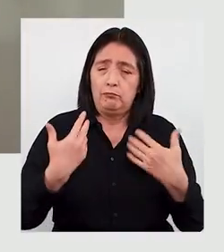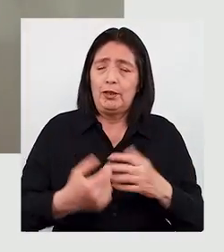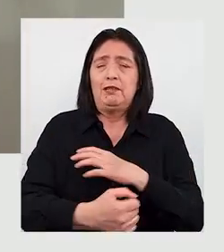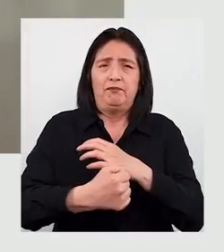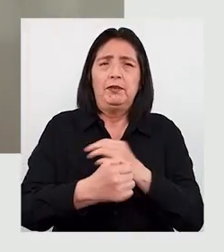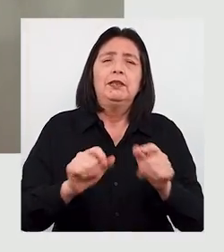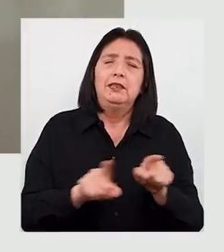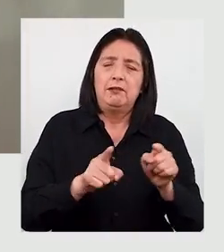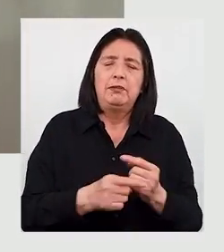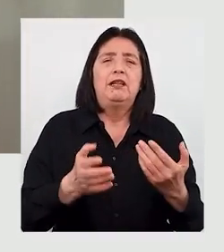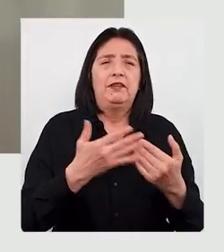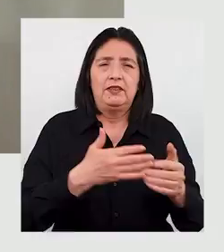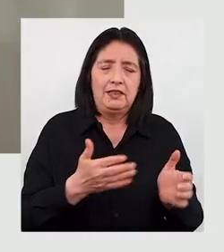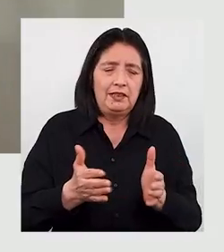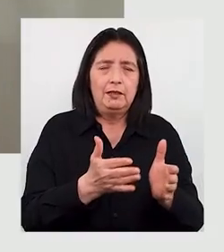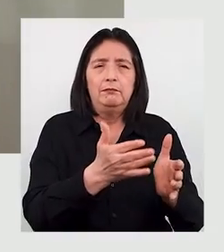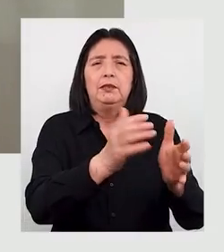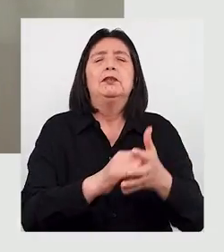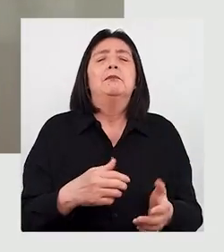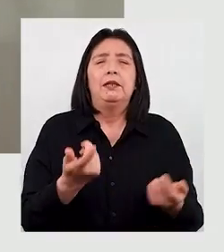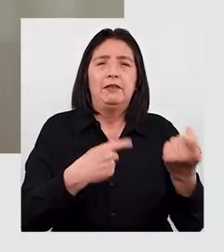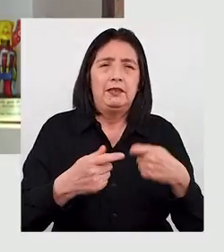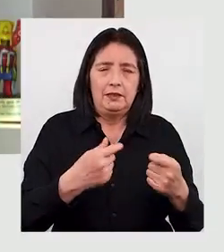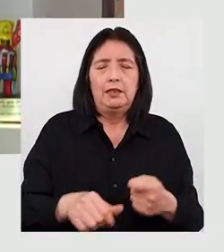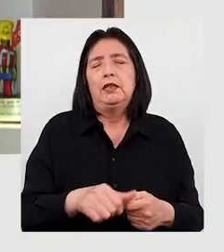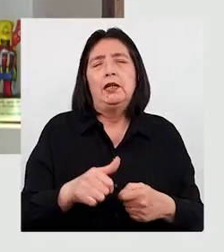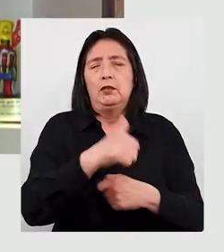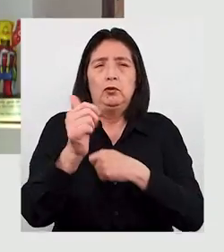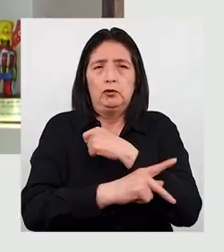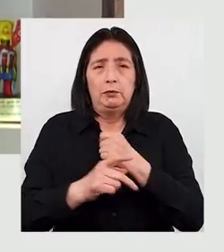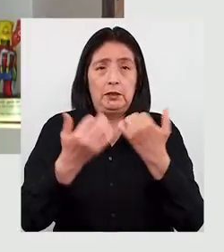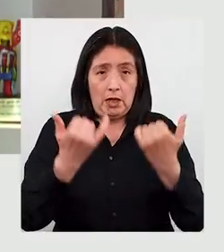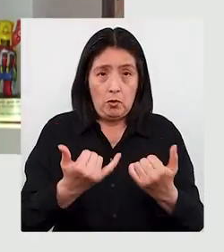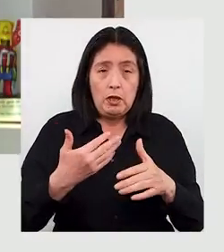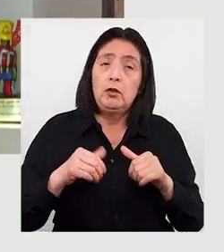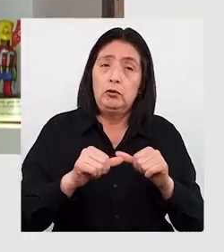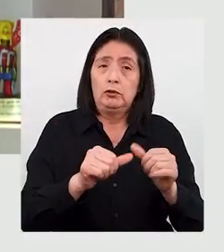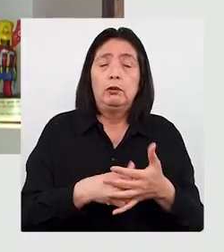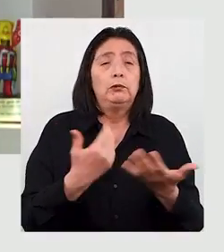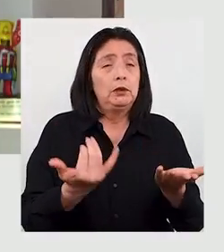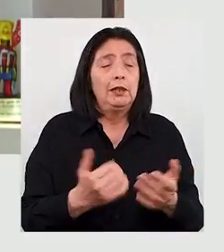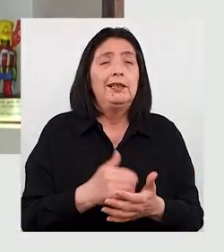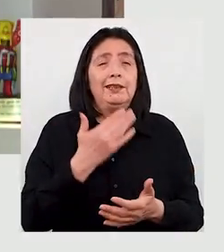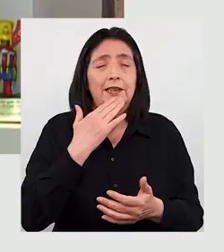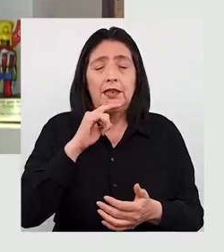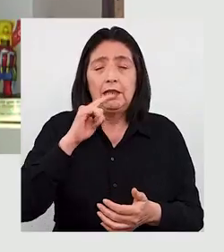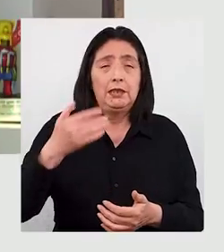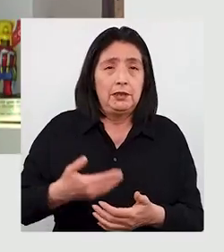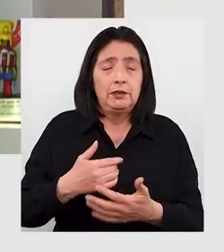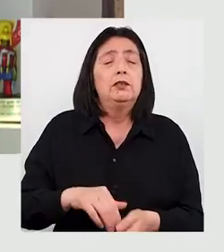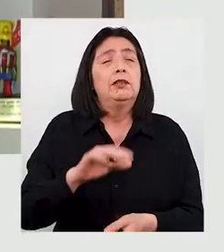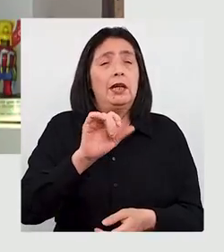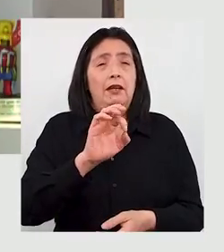y que además les facilitan el camino hacia la internacionalización. De manera seguida, presentamos ahora a la señora